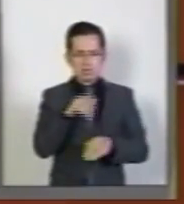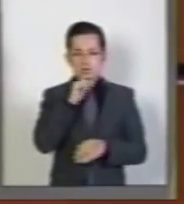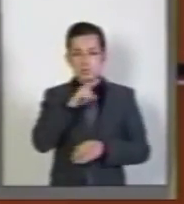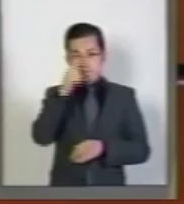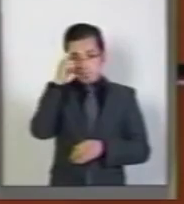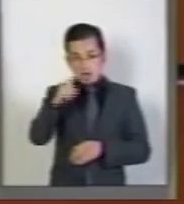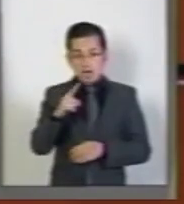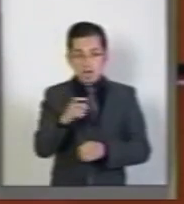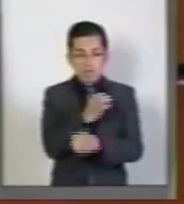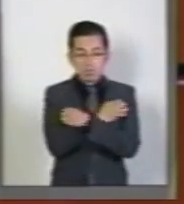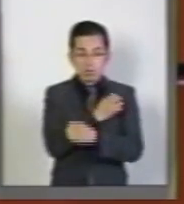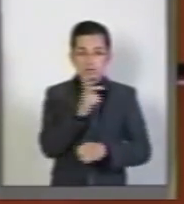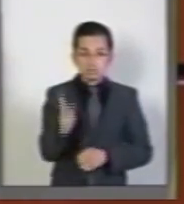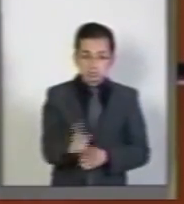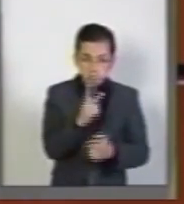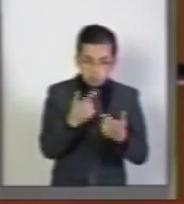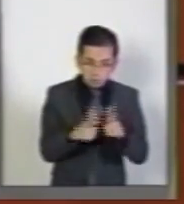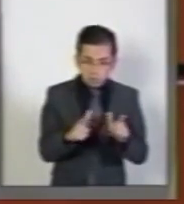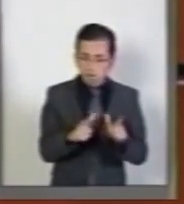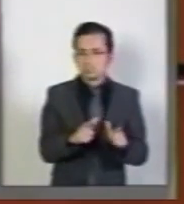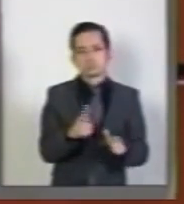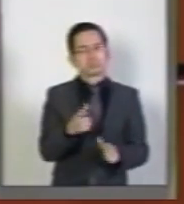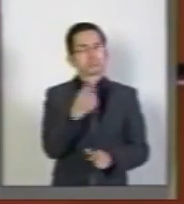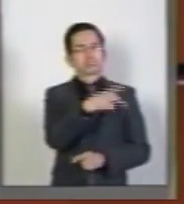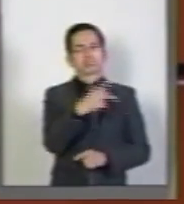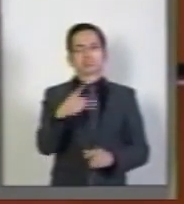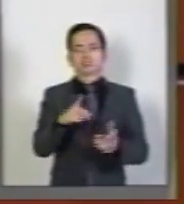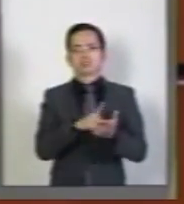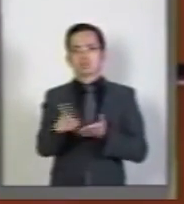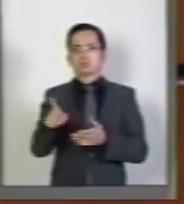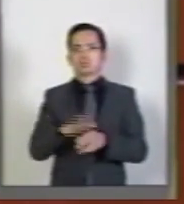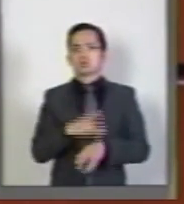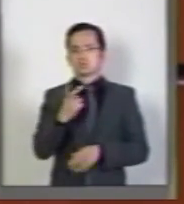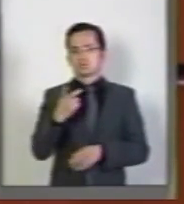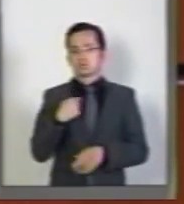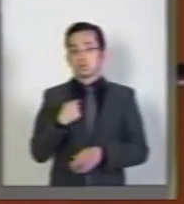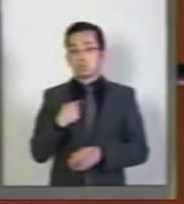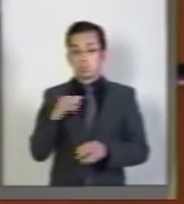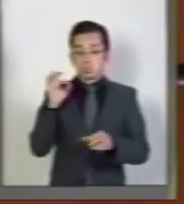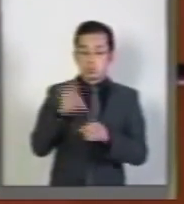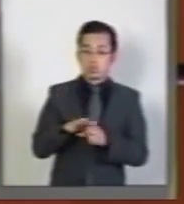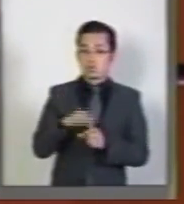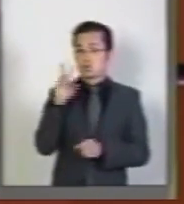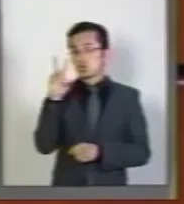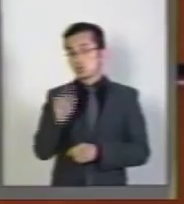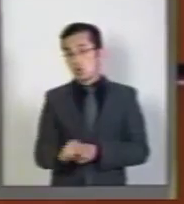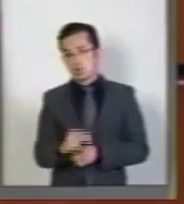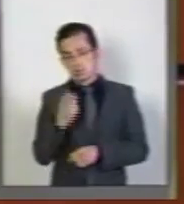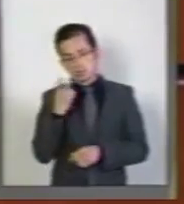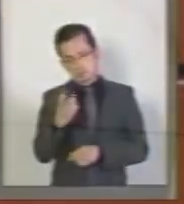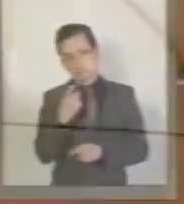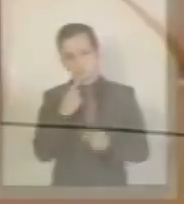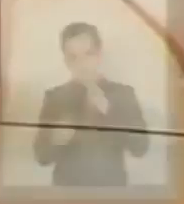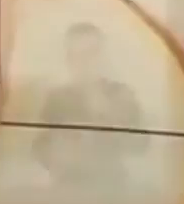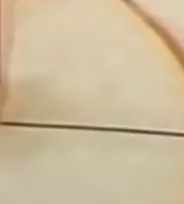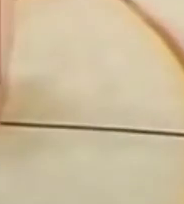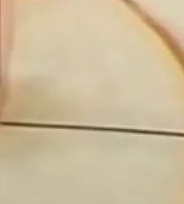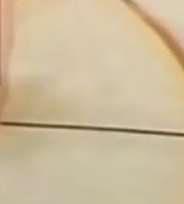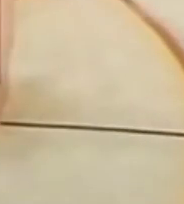pública. Por estas razones, mi voto será en contra de este dictamen. Muchas gracias por su atención.